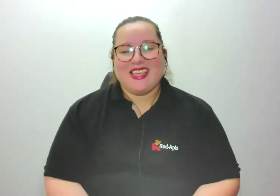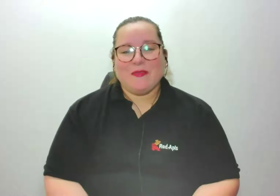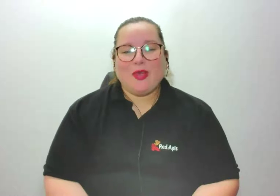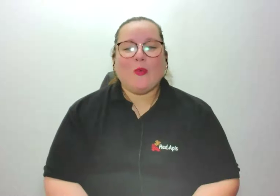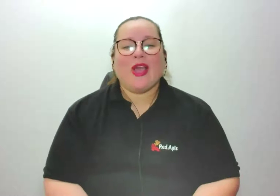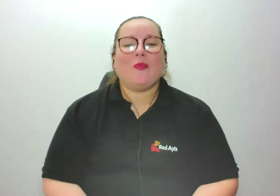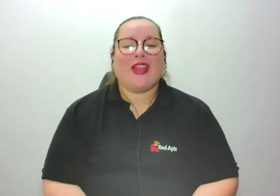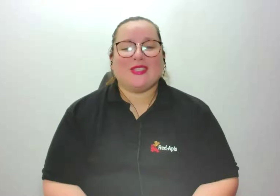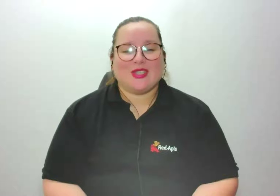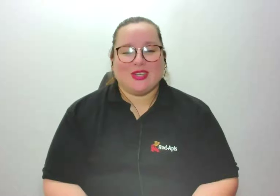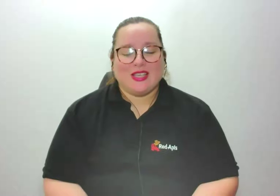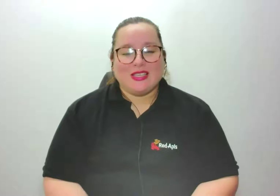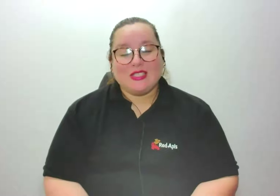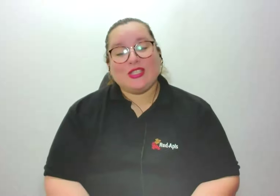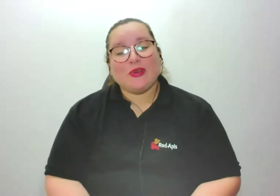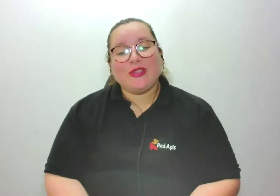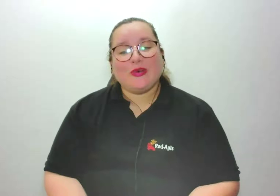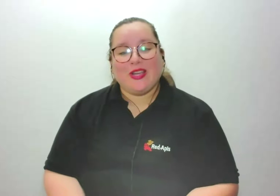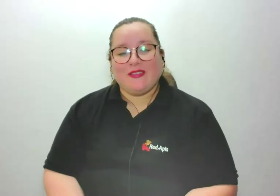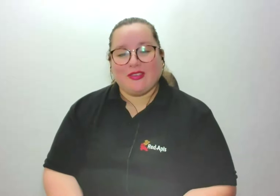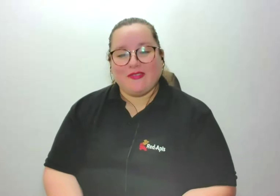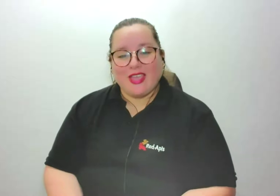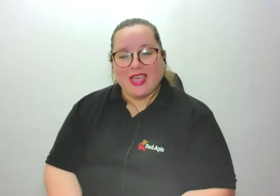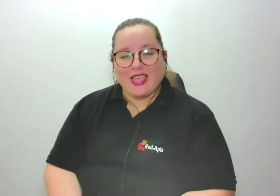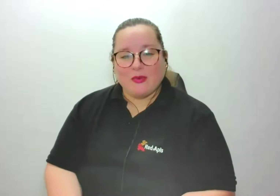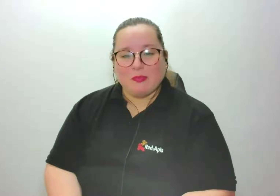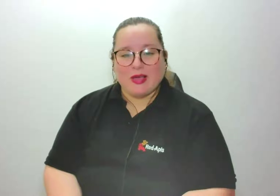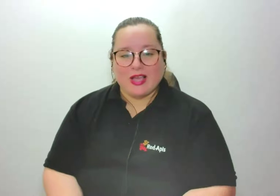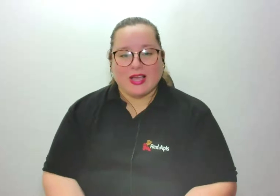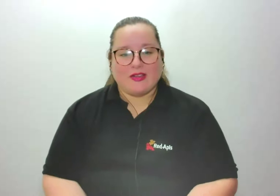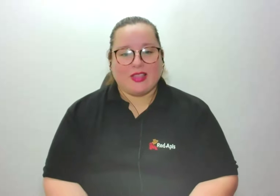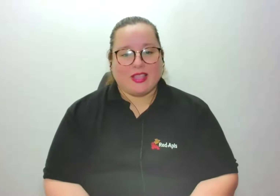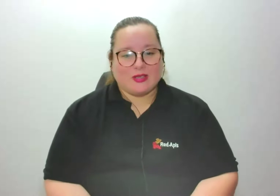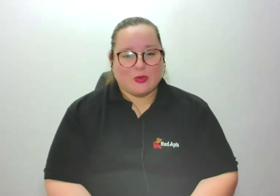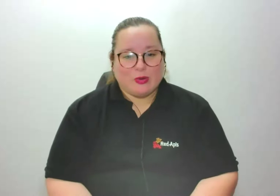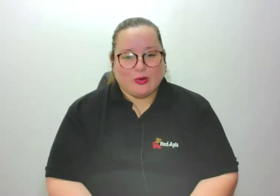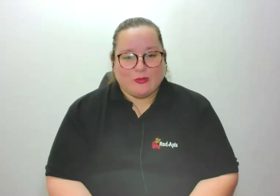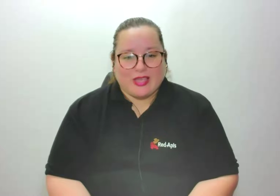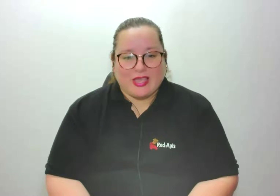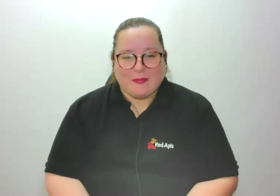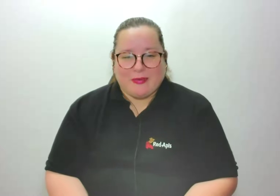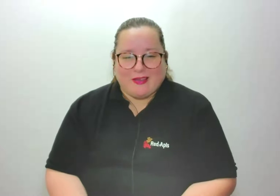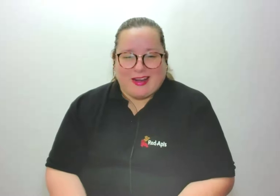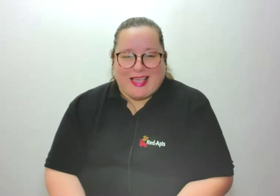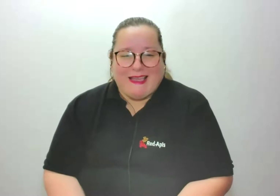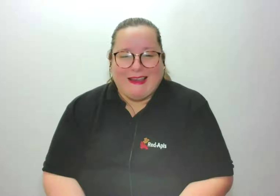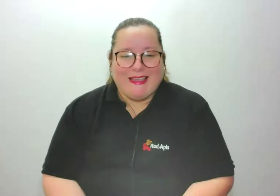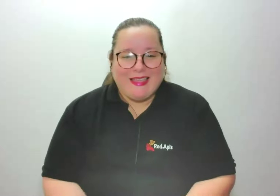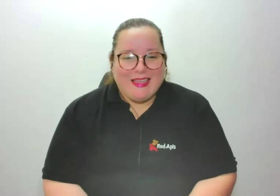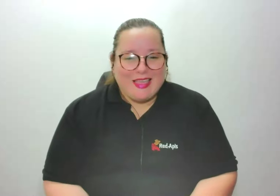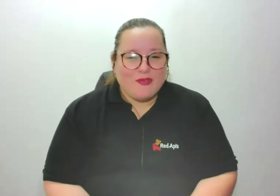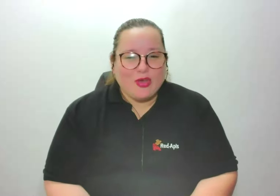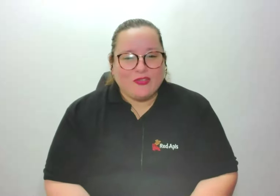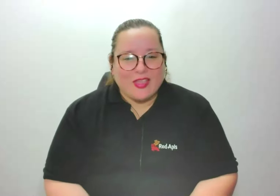Ese ejemplo es como una comparación. Si yo te muestro en un libro y ves ahí un pájaro que tiene sus plumas, el pico, las